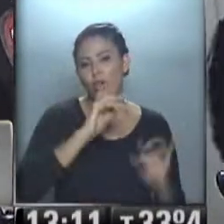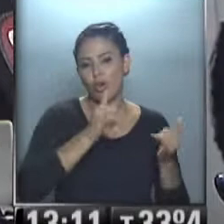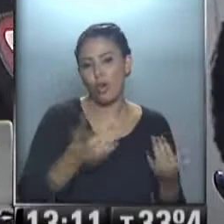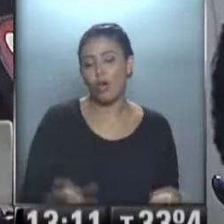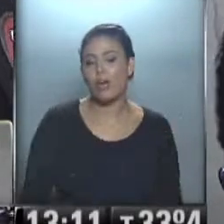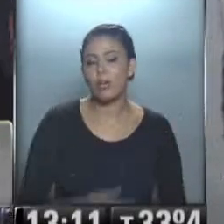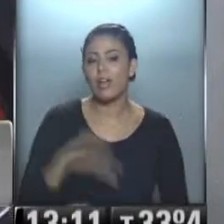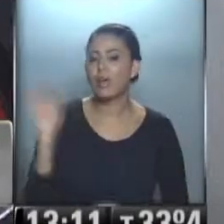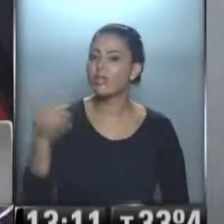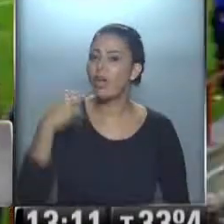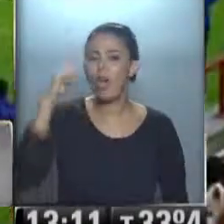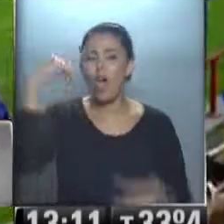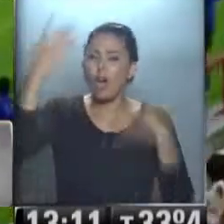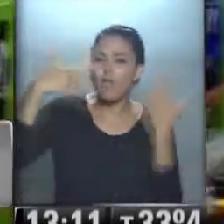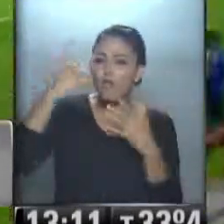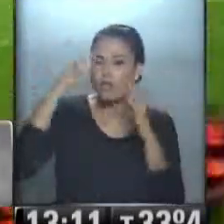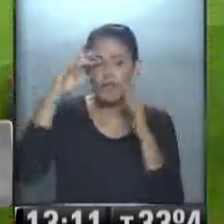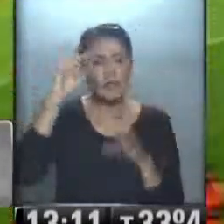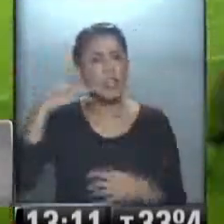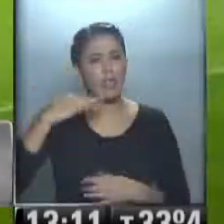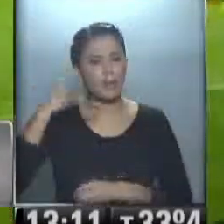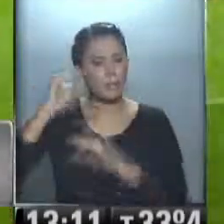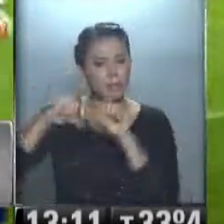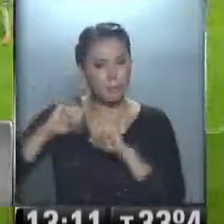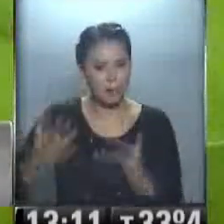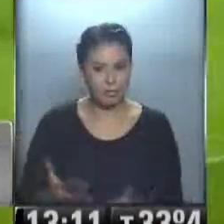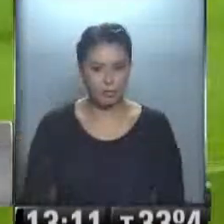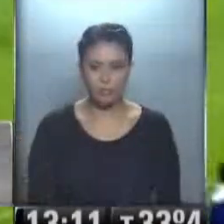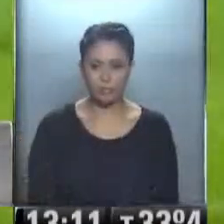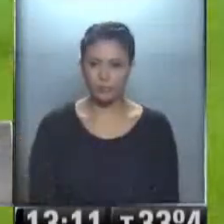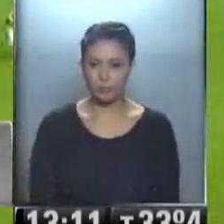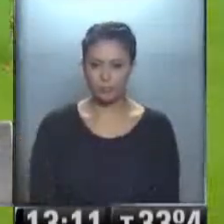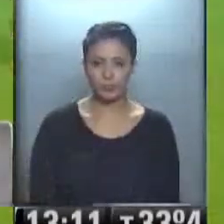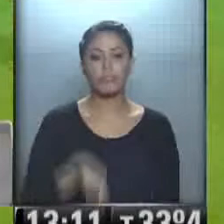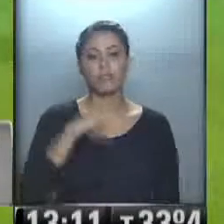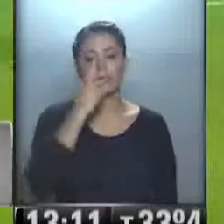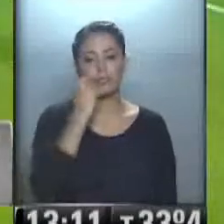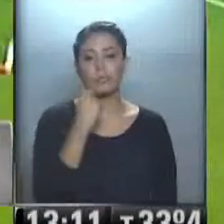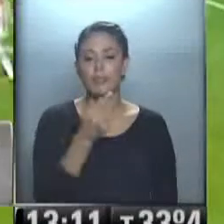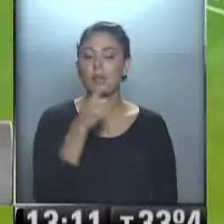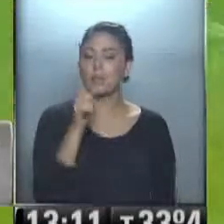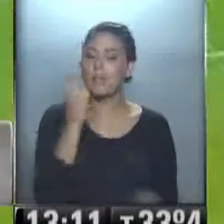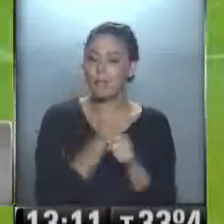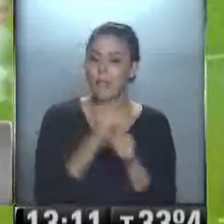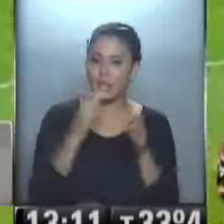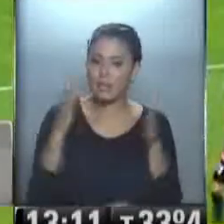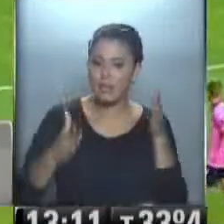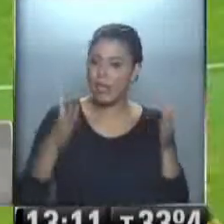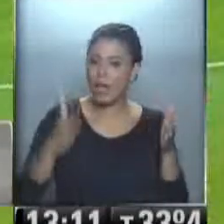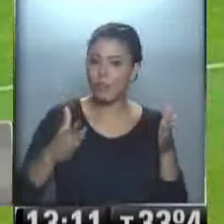entonces no tenemos que confundirnos y seguir creciendo como equipo. Creo que el primer tiempo tuvimos muchas pérdidas en nuestro